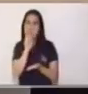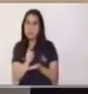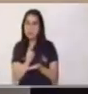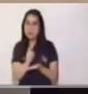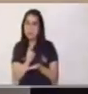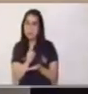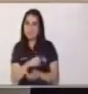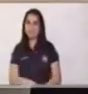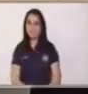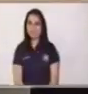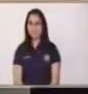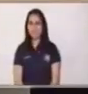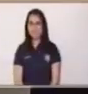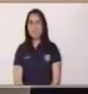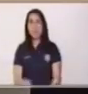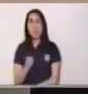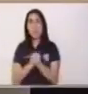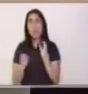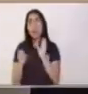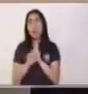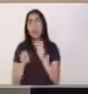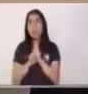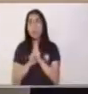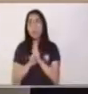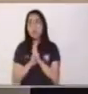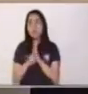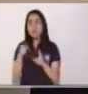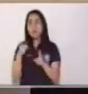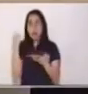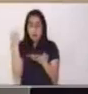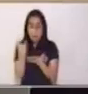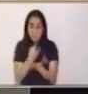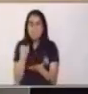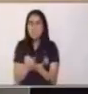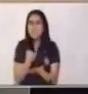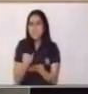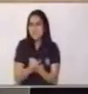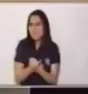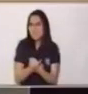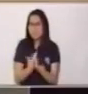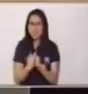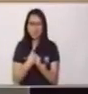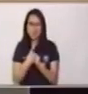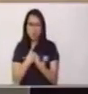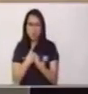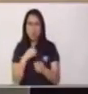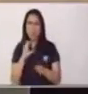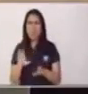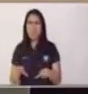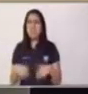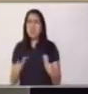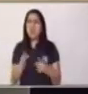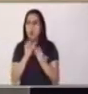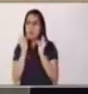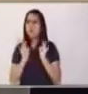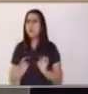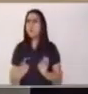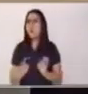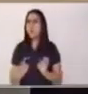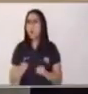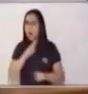¿Qué preguntas vas a elegir? En una entrevista, ¿qué preguntas puedo elegir? ¿Cuál de esos 3